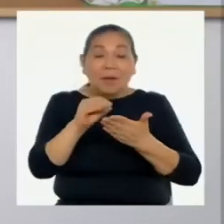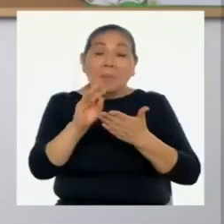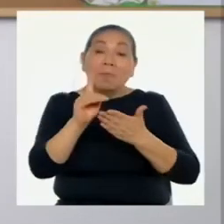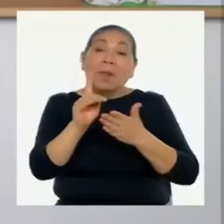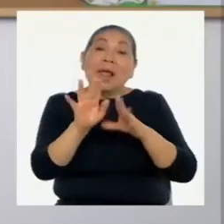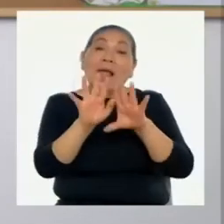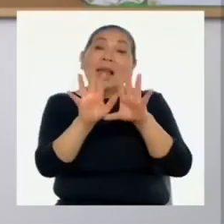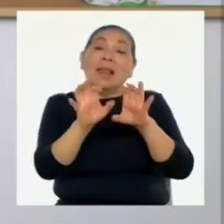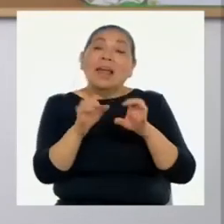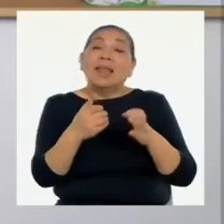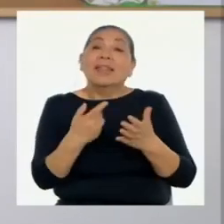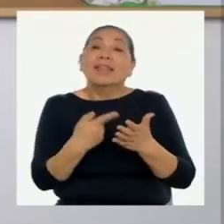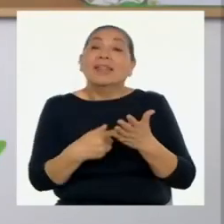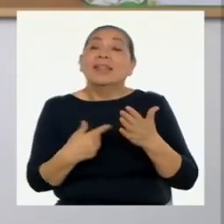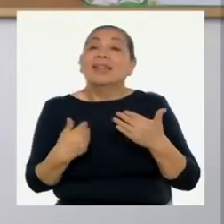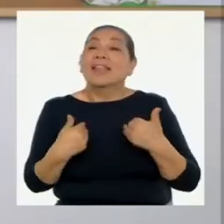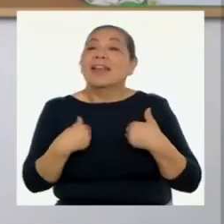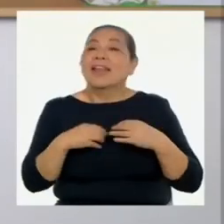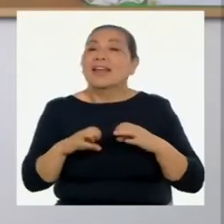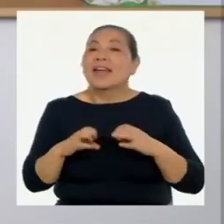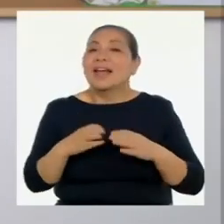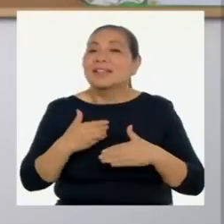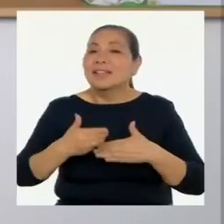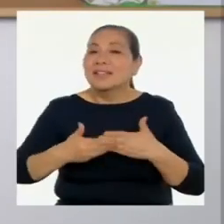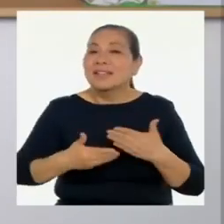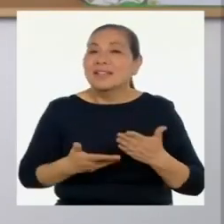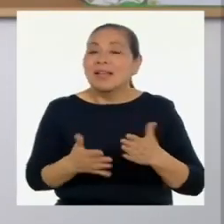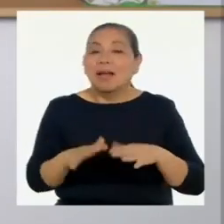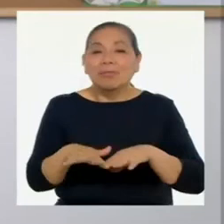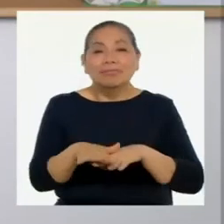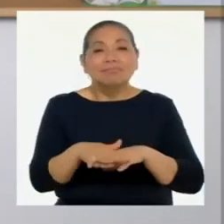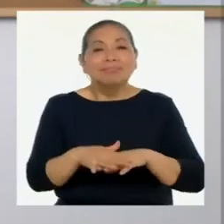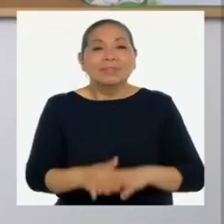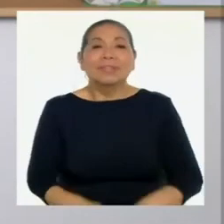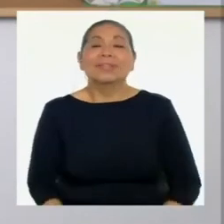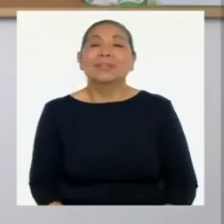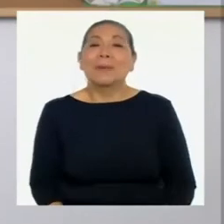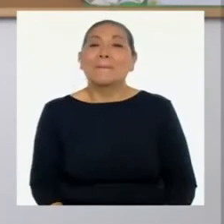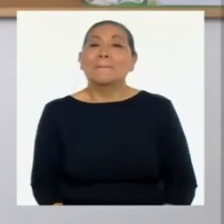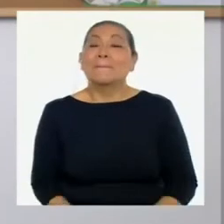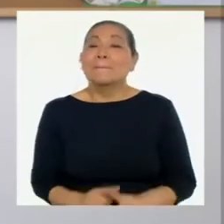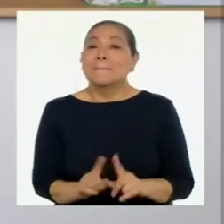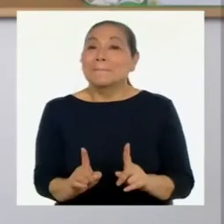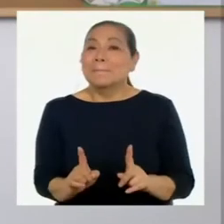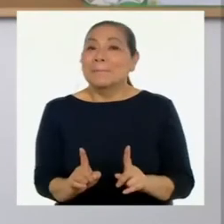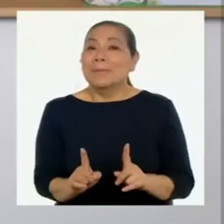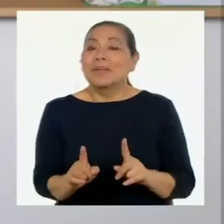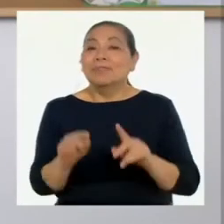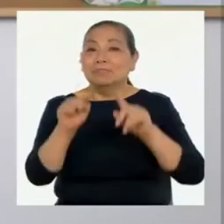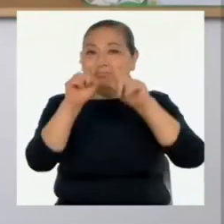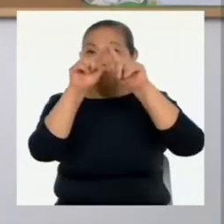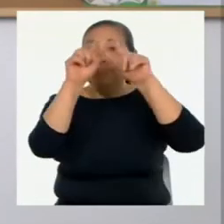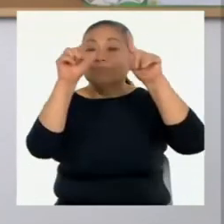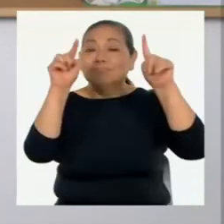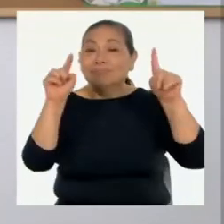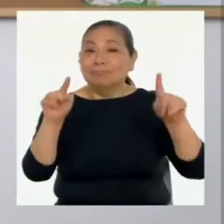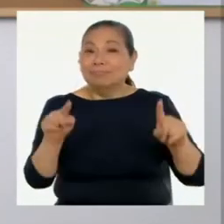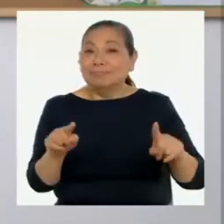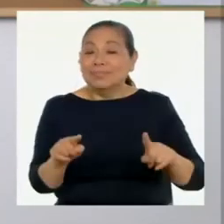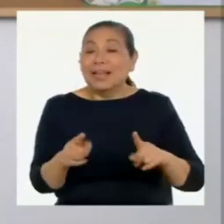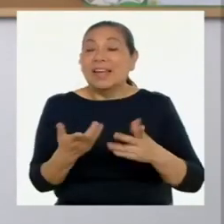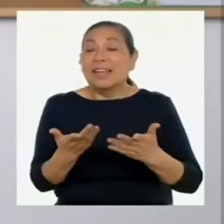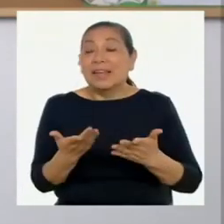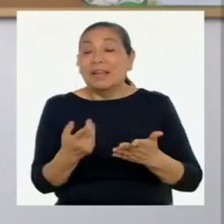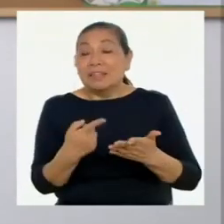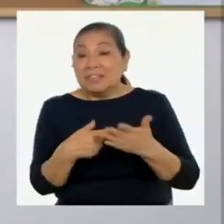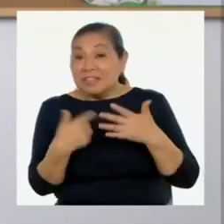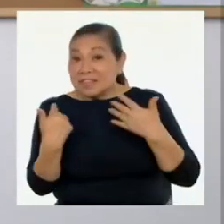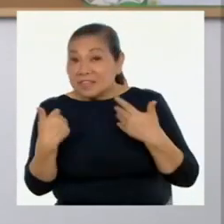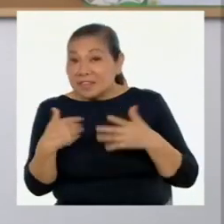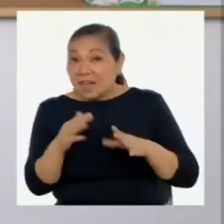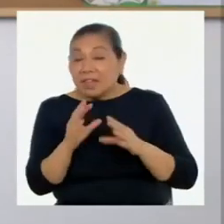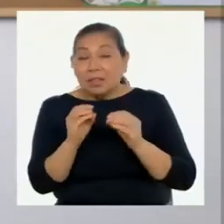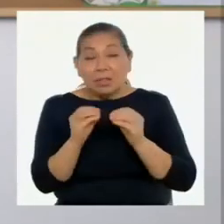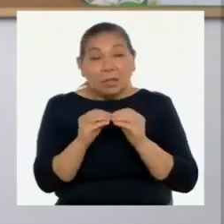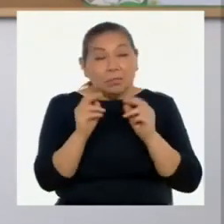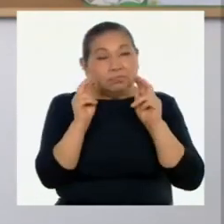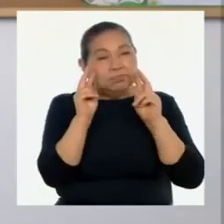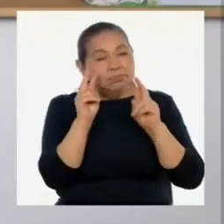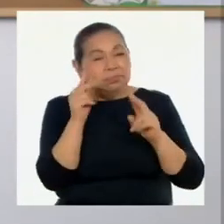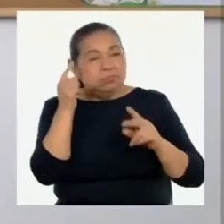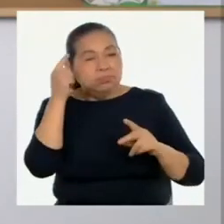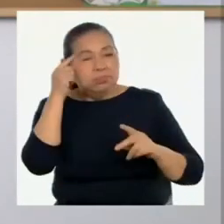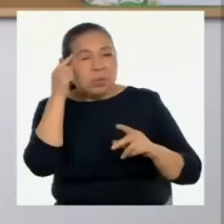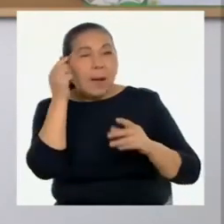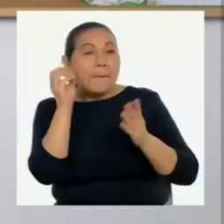de evaluación, realizamos el proceso de planificación de nuestro afiche. Gracias a ello, tuvimos